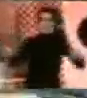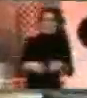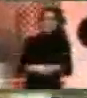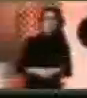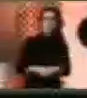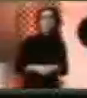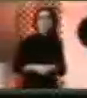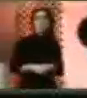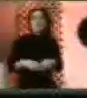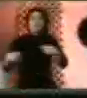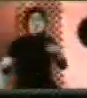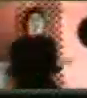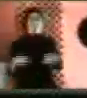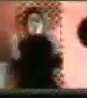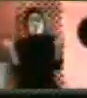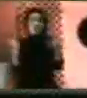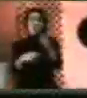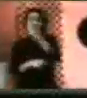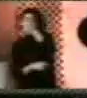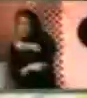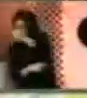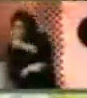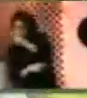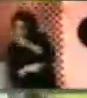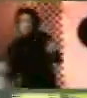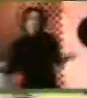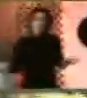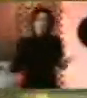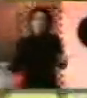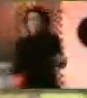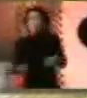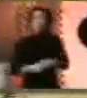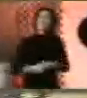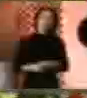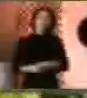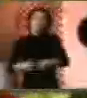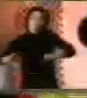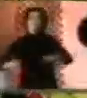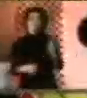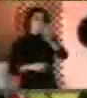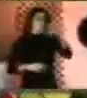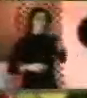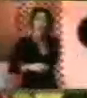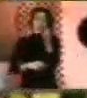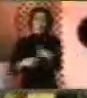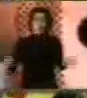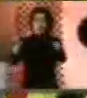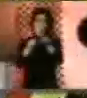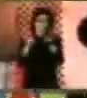más. Me da igual si es del PSOE o el PP, lo mismo da.